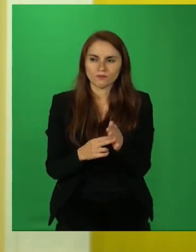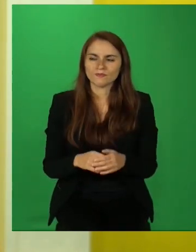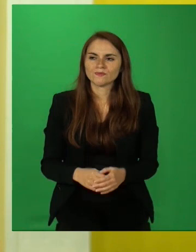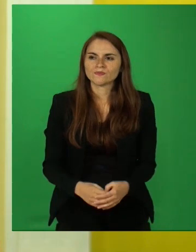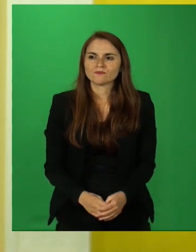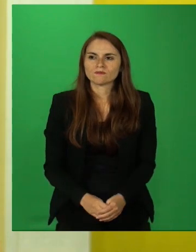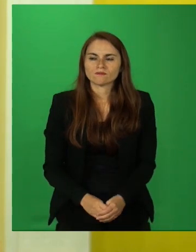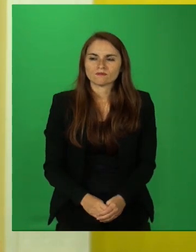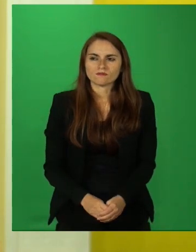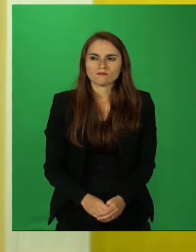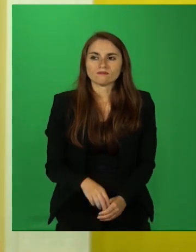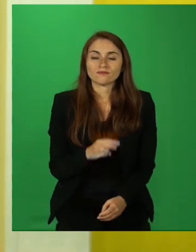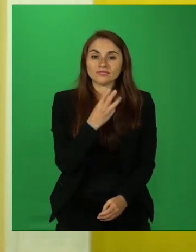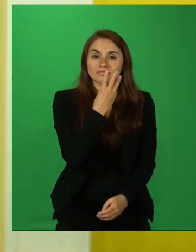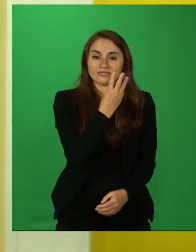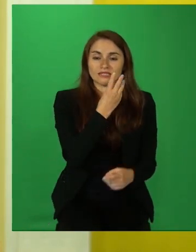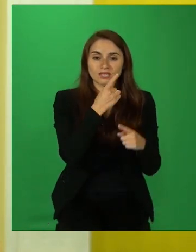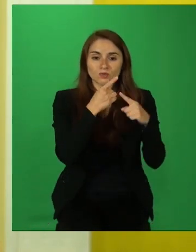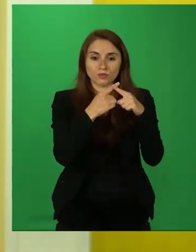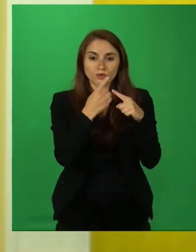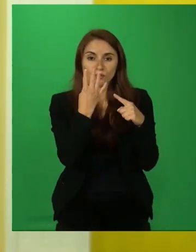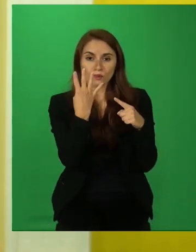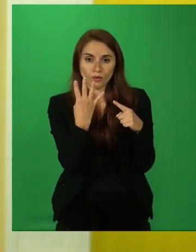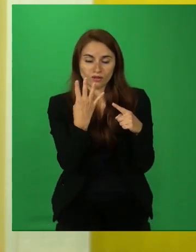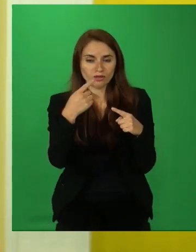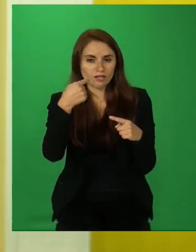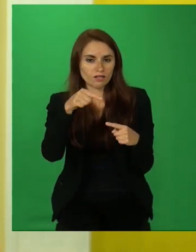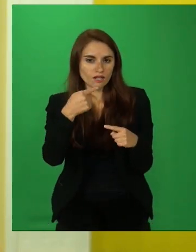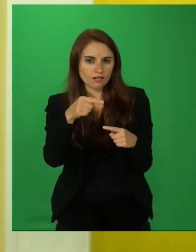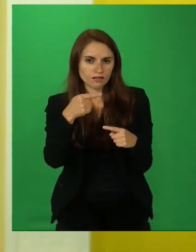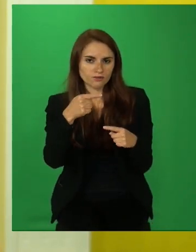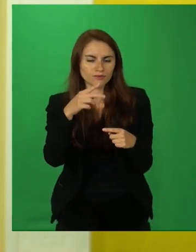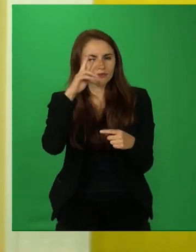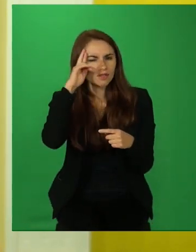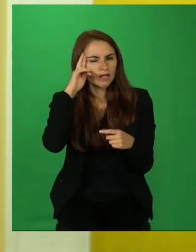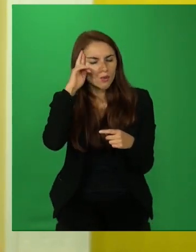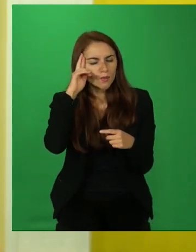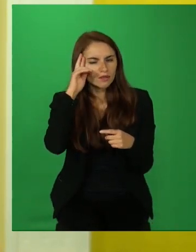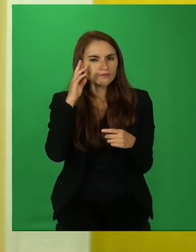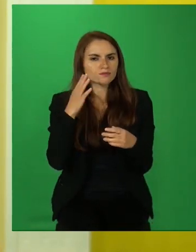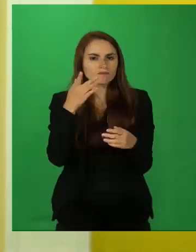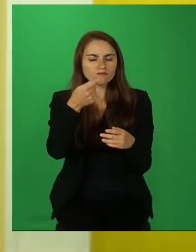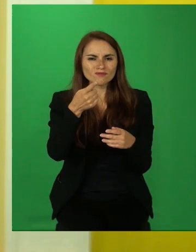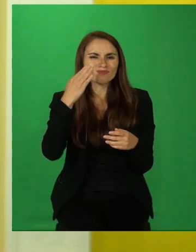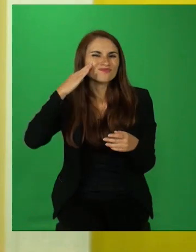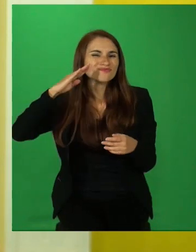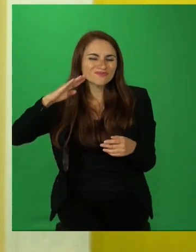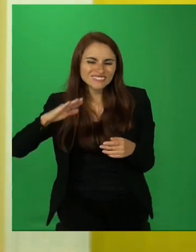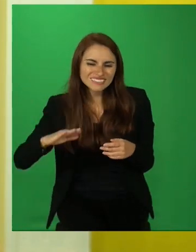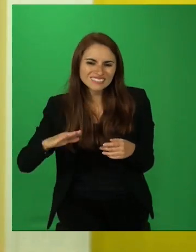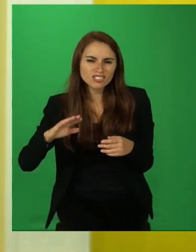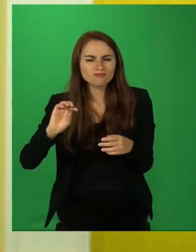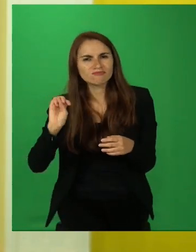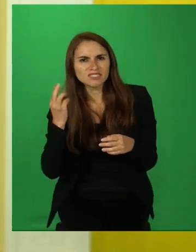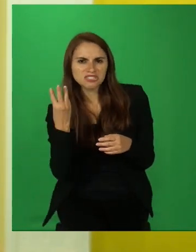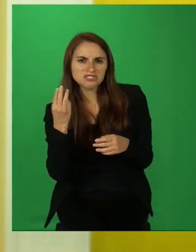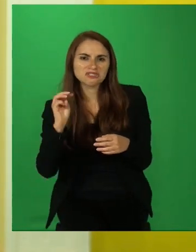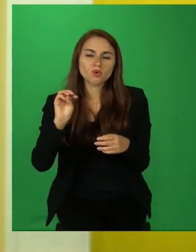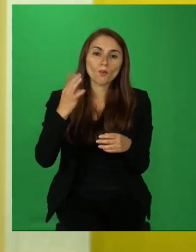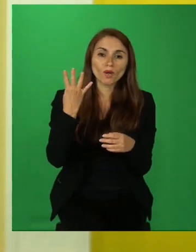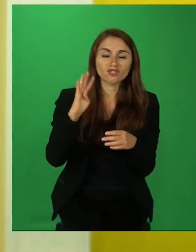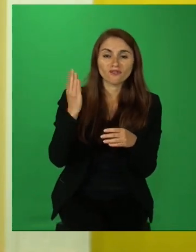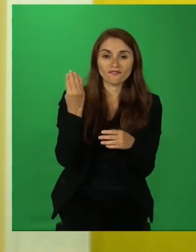mira 3 x 4 negativos recuerdas cuando tú eras pequeño y tercero cuarto básico